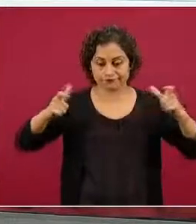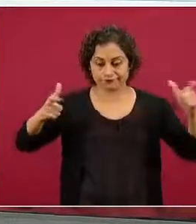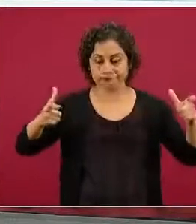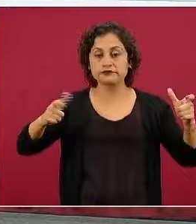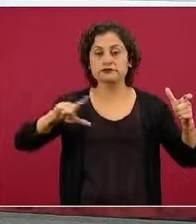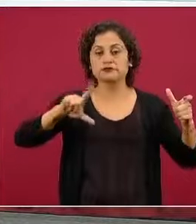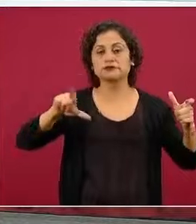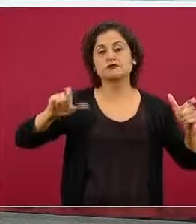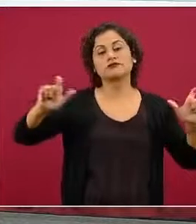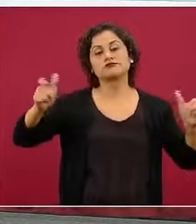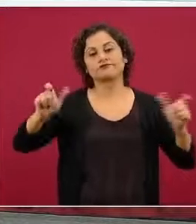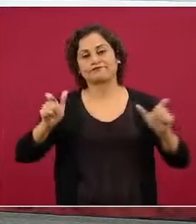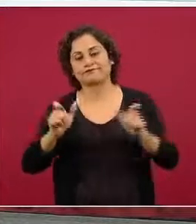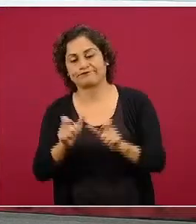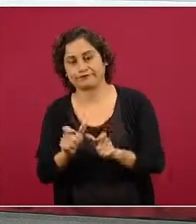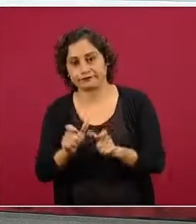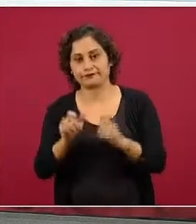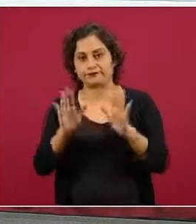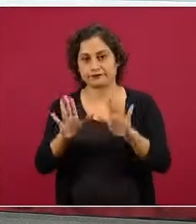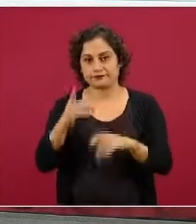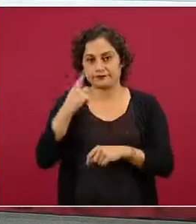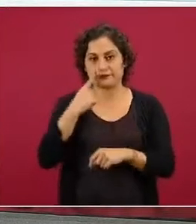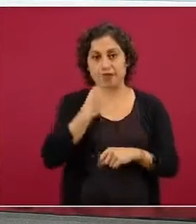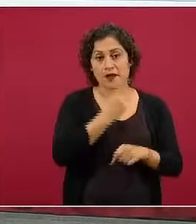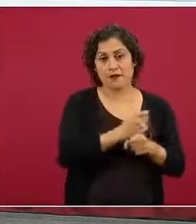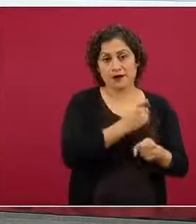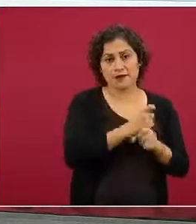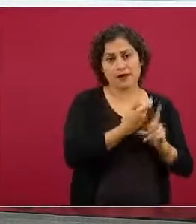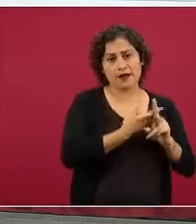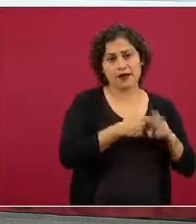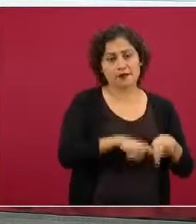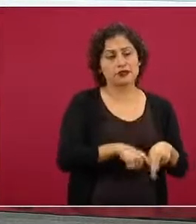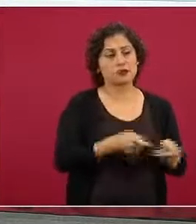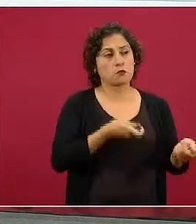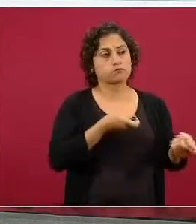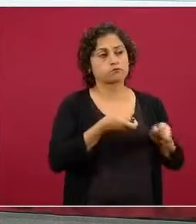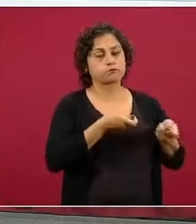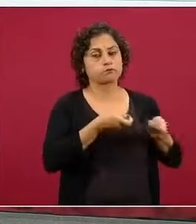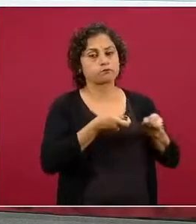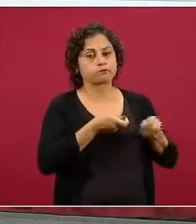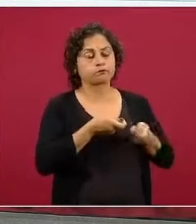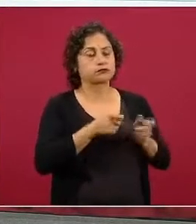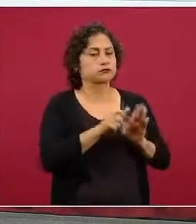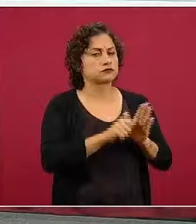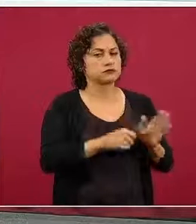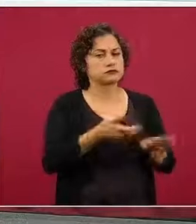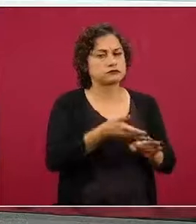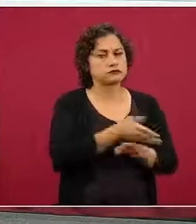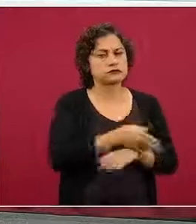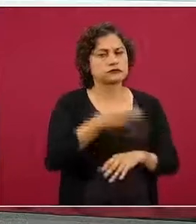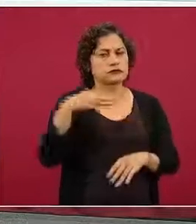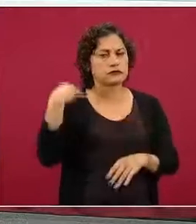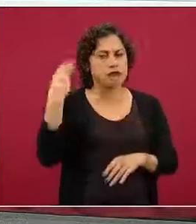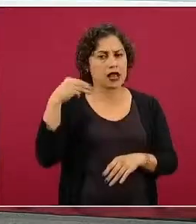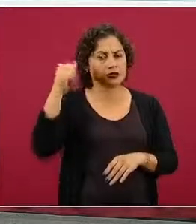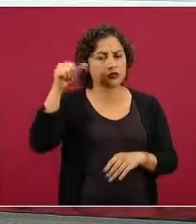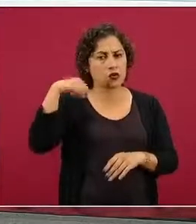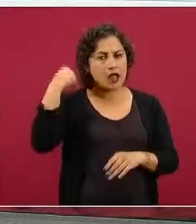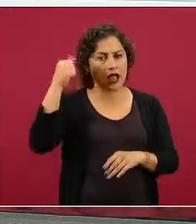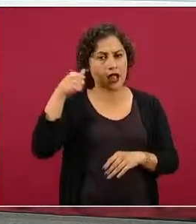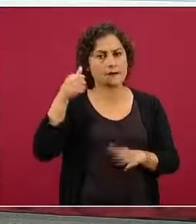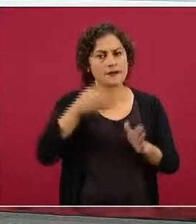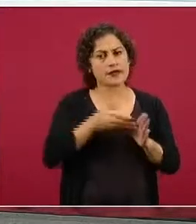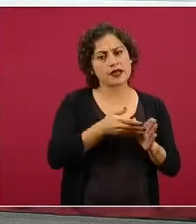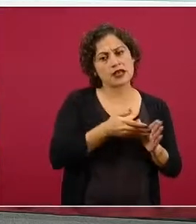importante la segunda ola que su primer ola por el mes de marzo y abril,